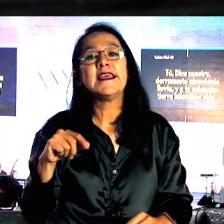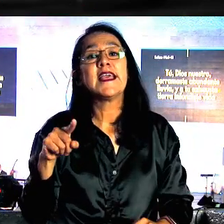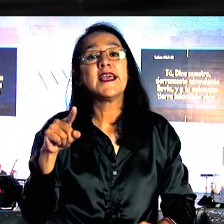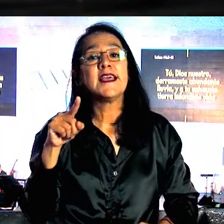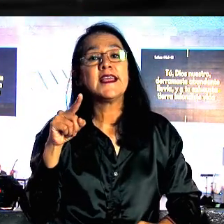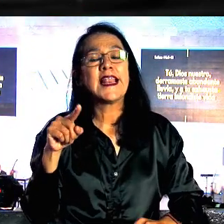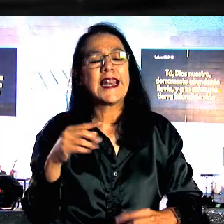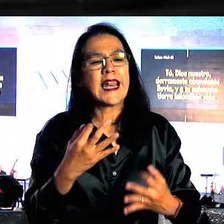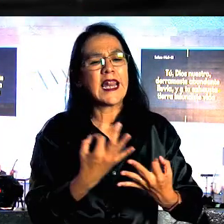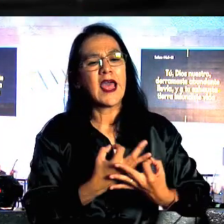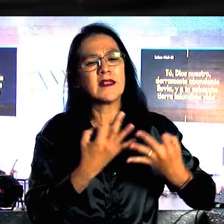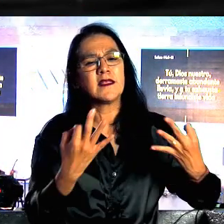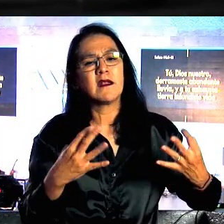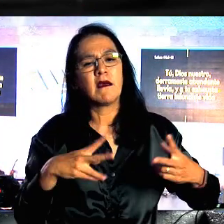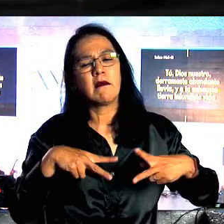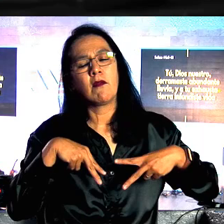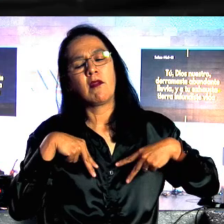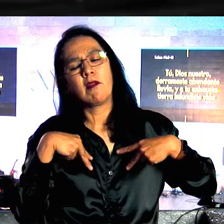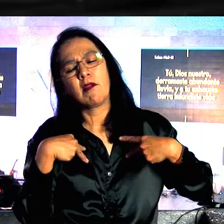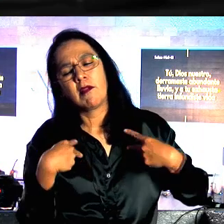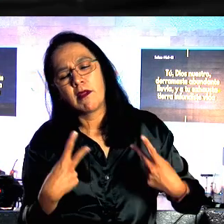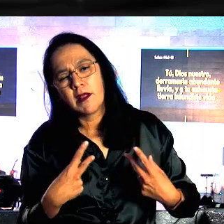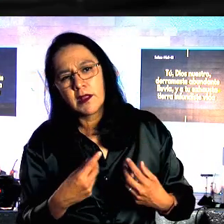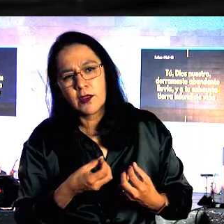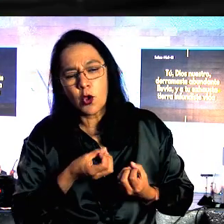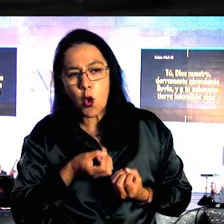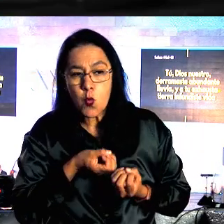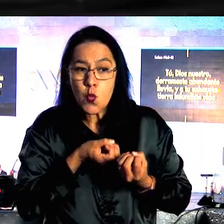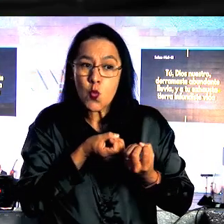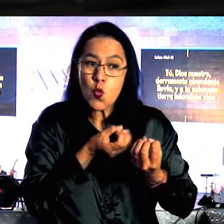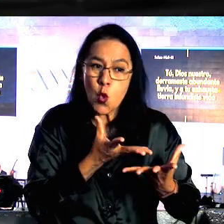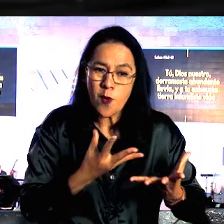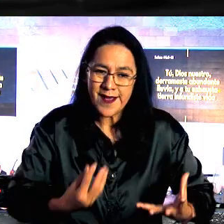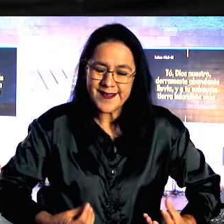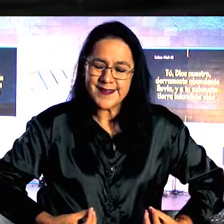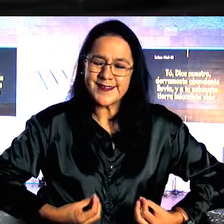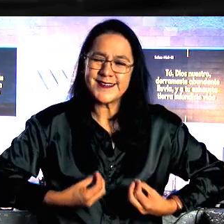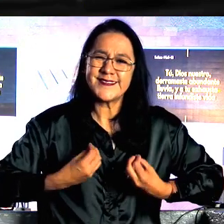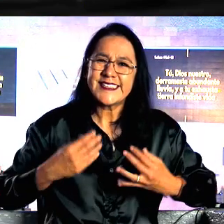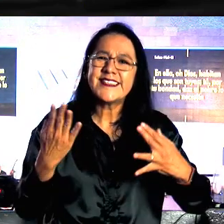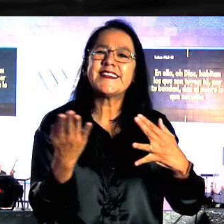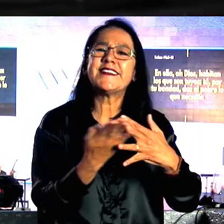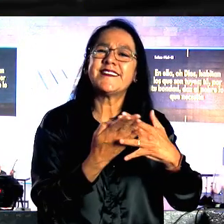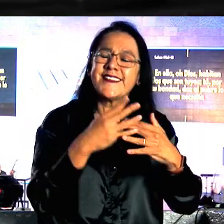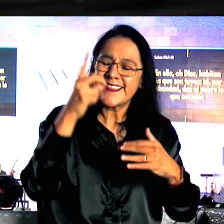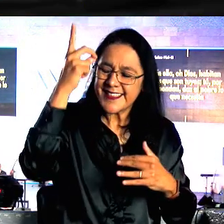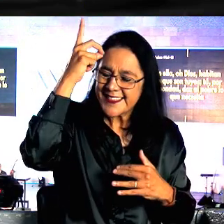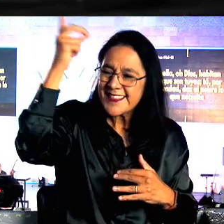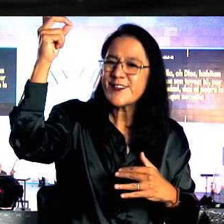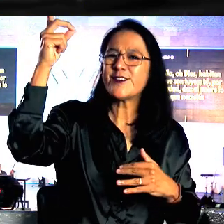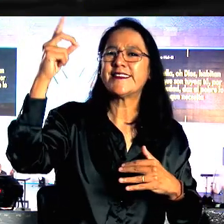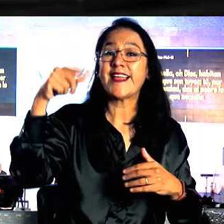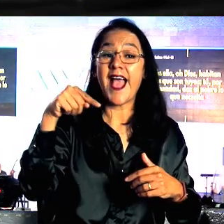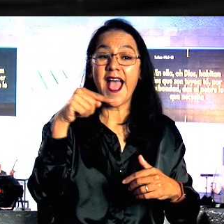exhausta tierra infundiste ¿qué cosa? vida en ella oh Dios habitan los que son tuyos tú